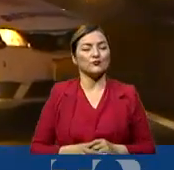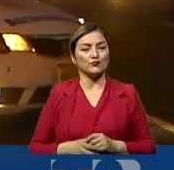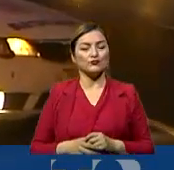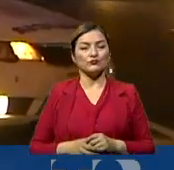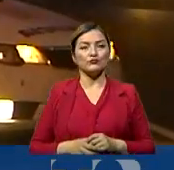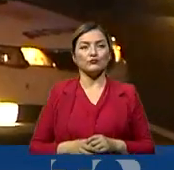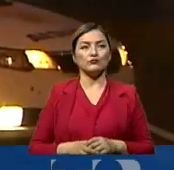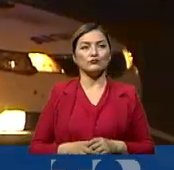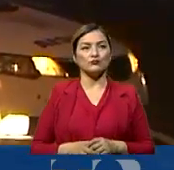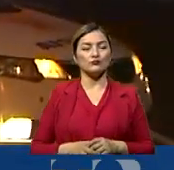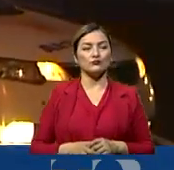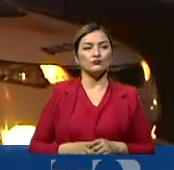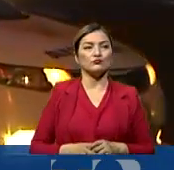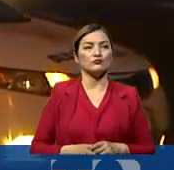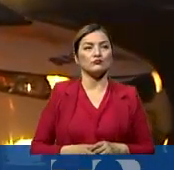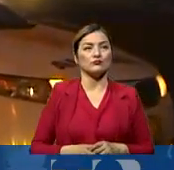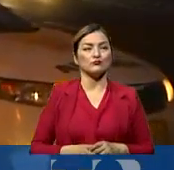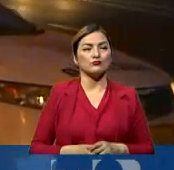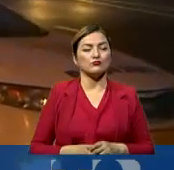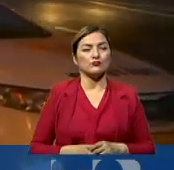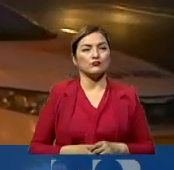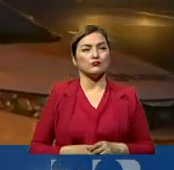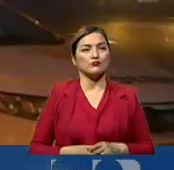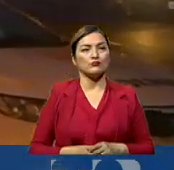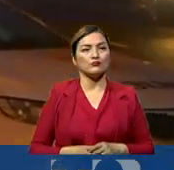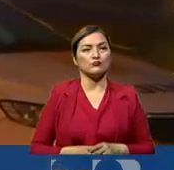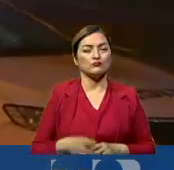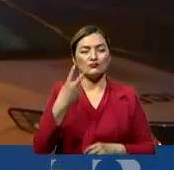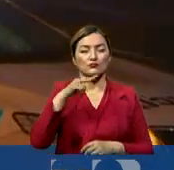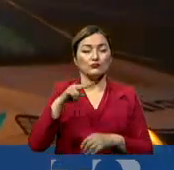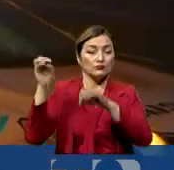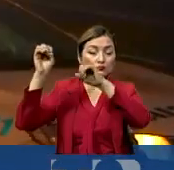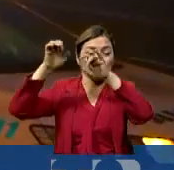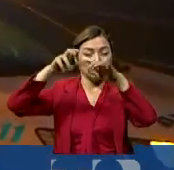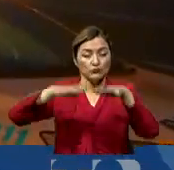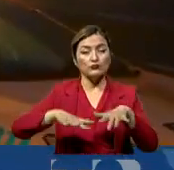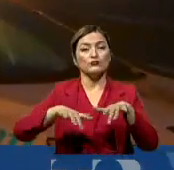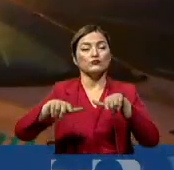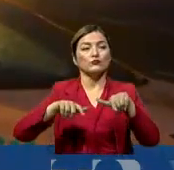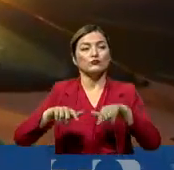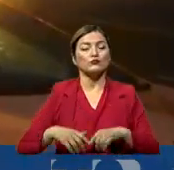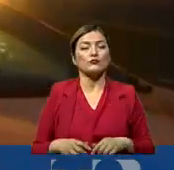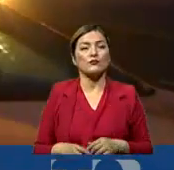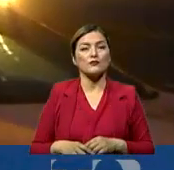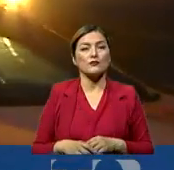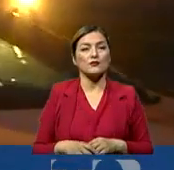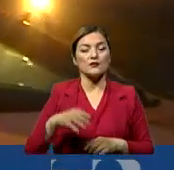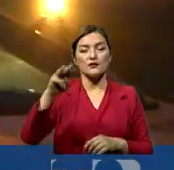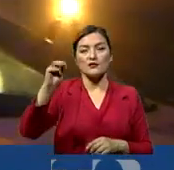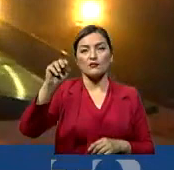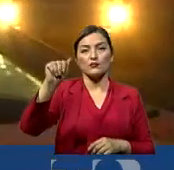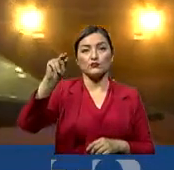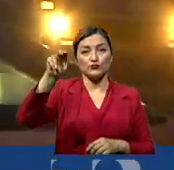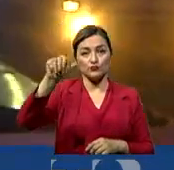últimas horas también hemos podido apreciar los desastres que se han registrado en el sector de La Maná, en